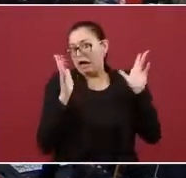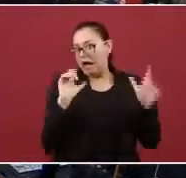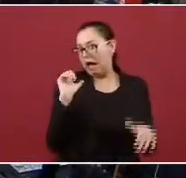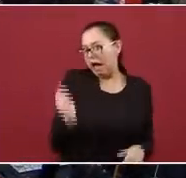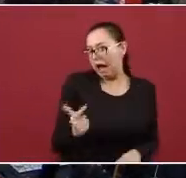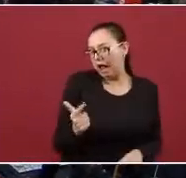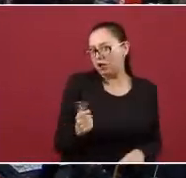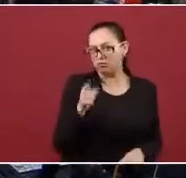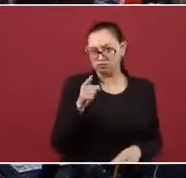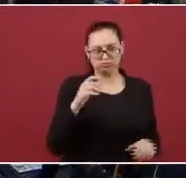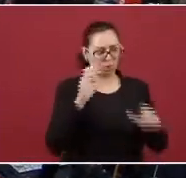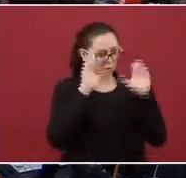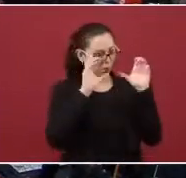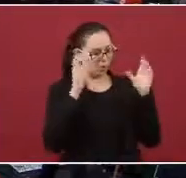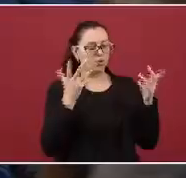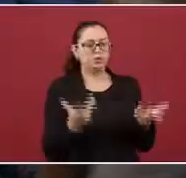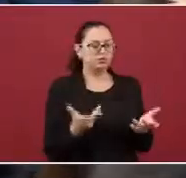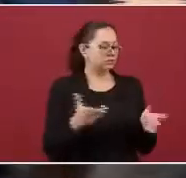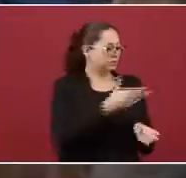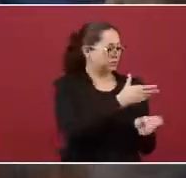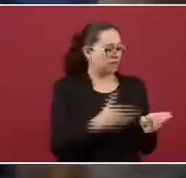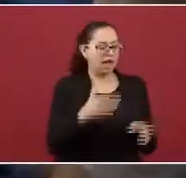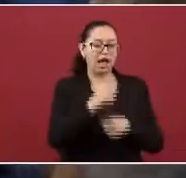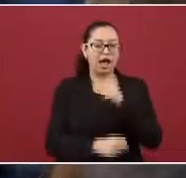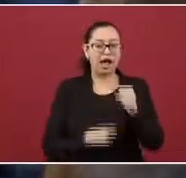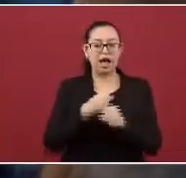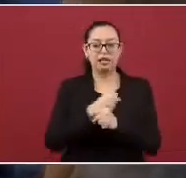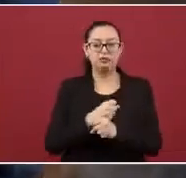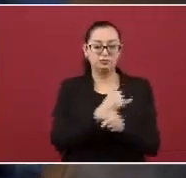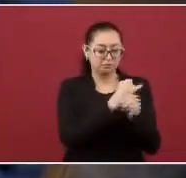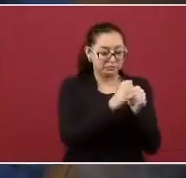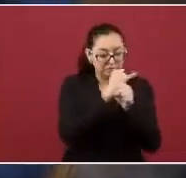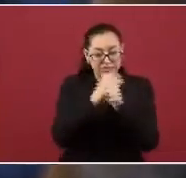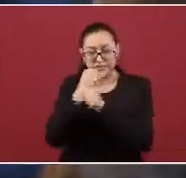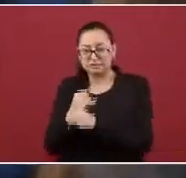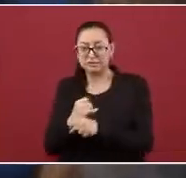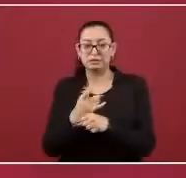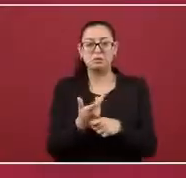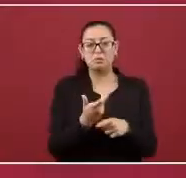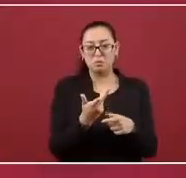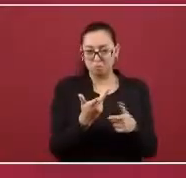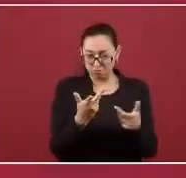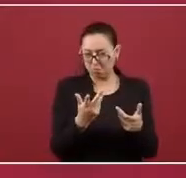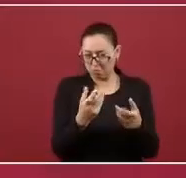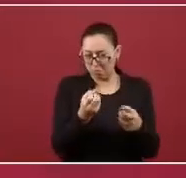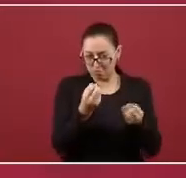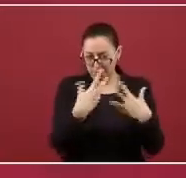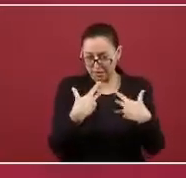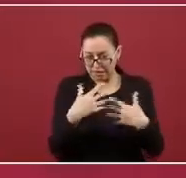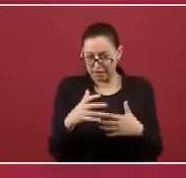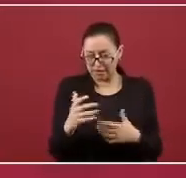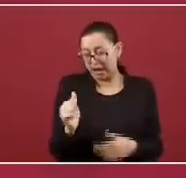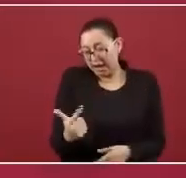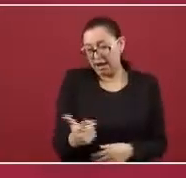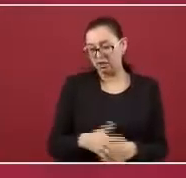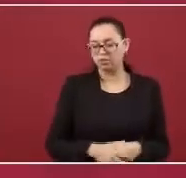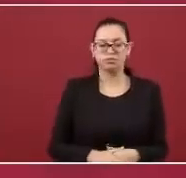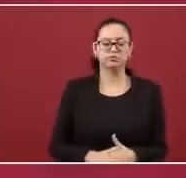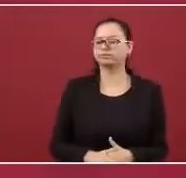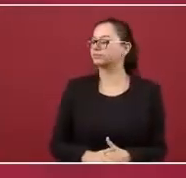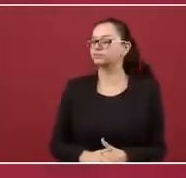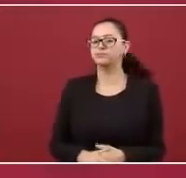en su caso, en todos estos años que fue investigado? ¿Nos puede adelantar algo? No, lo que nos encontramos fue lo que